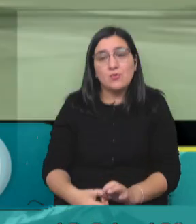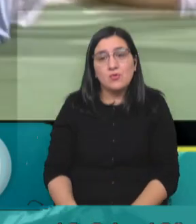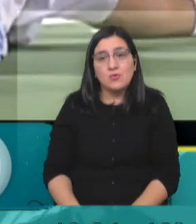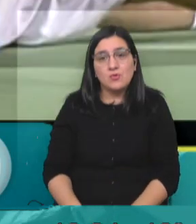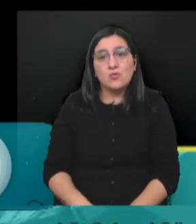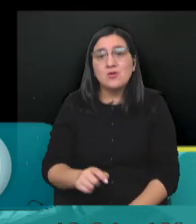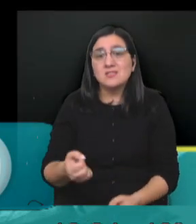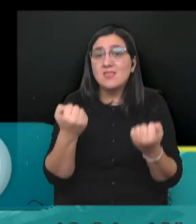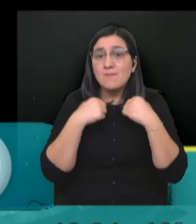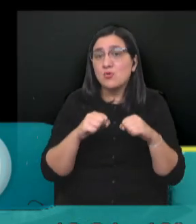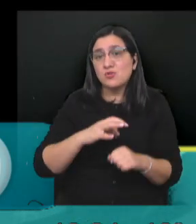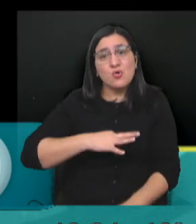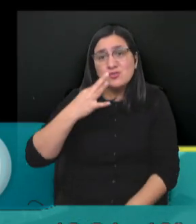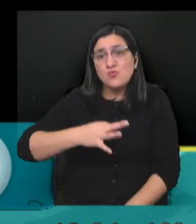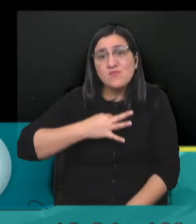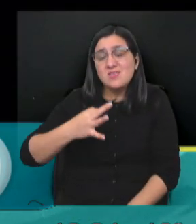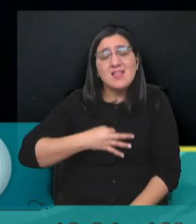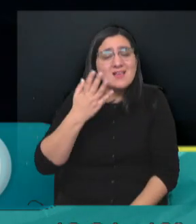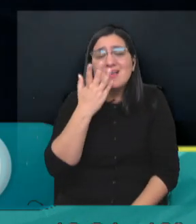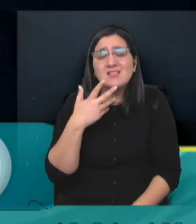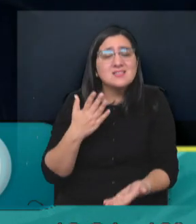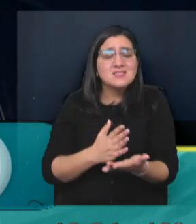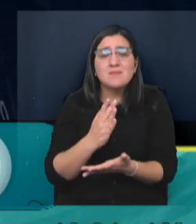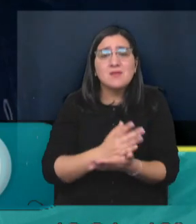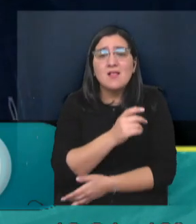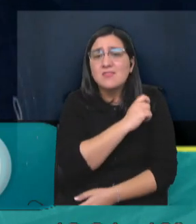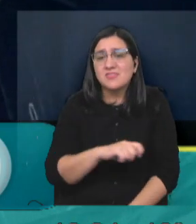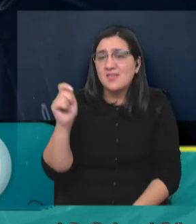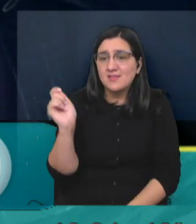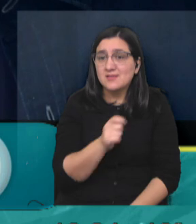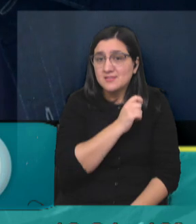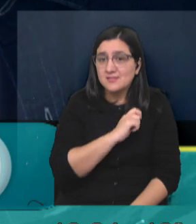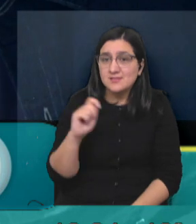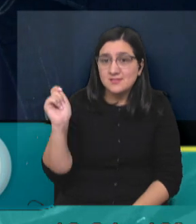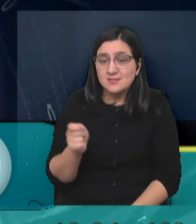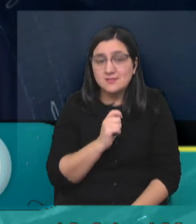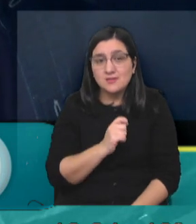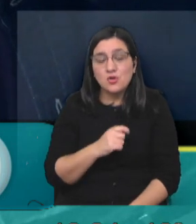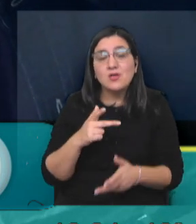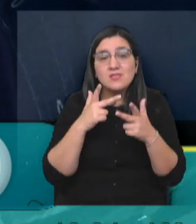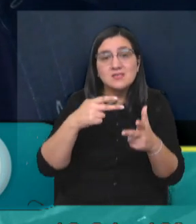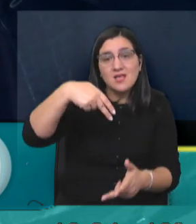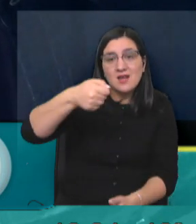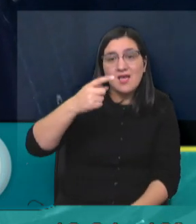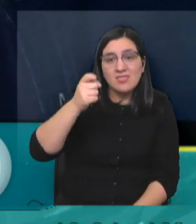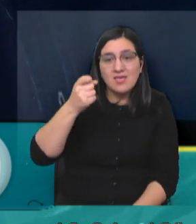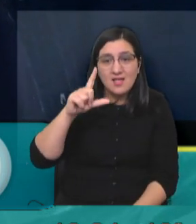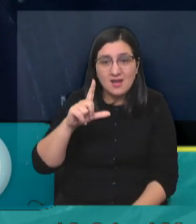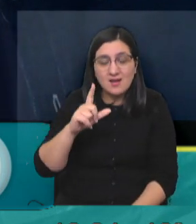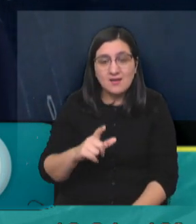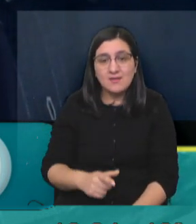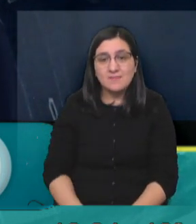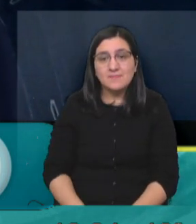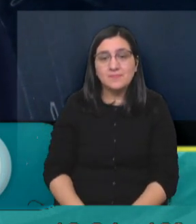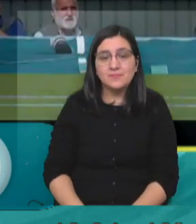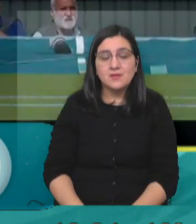con ese deporte, su vida ha sido el tenis. Y bueno, lo que dicen por ahí Rafa Nadal, digamos que ha sido, creo que uno